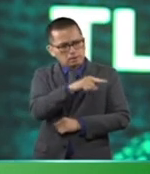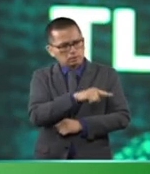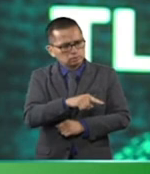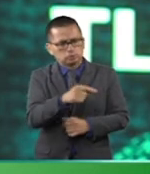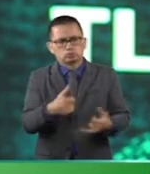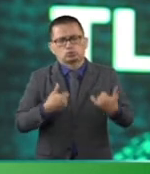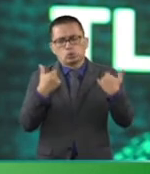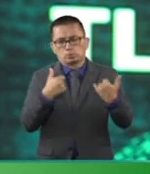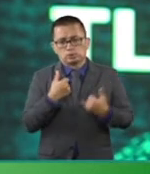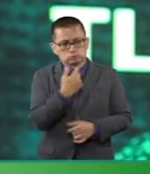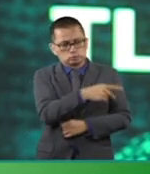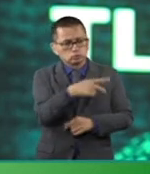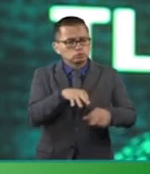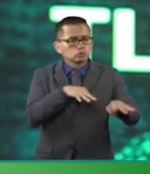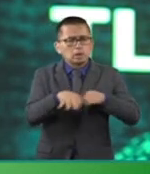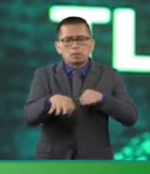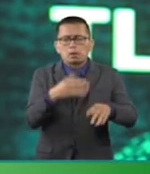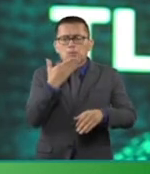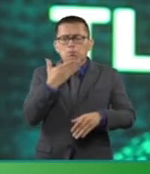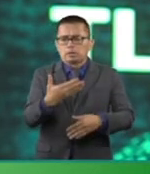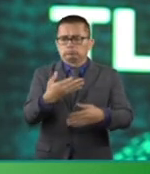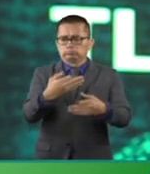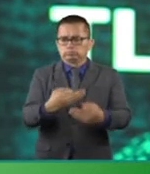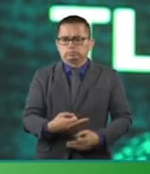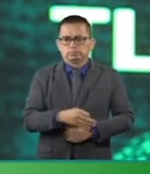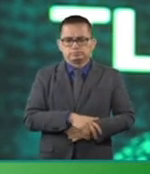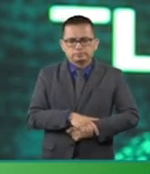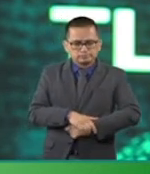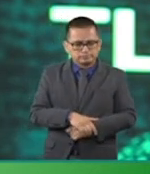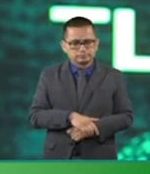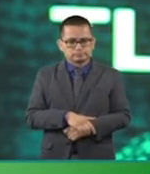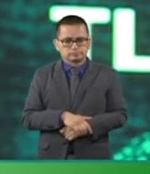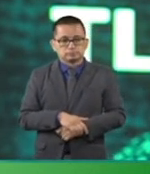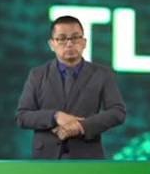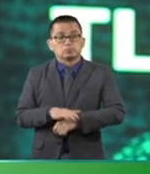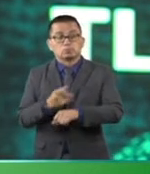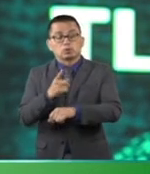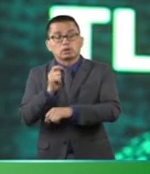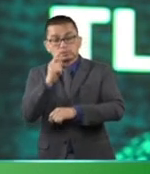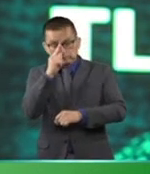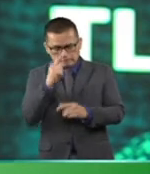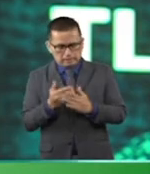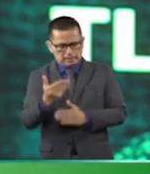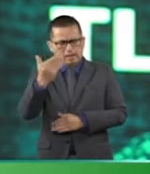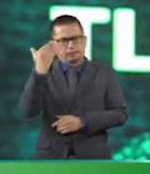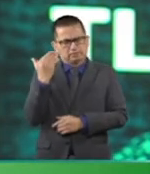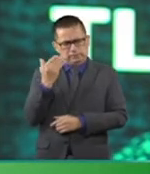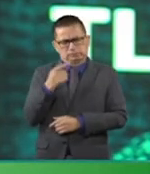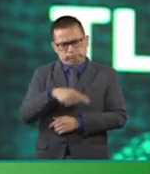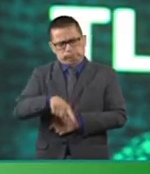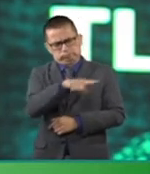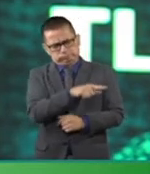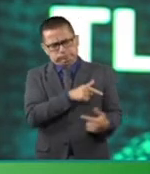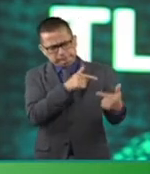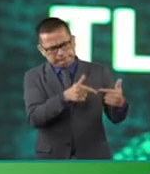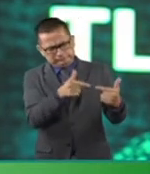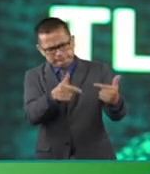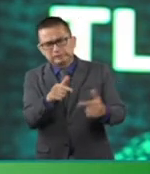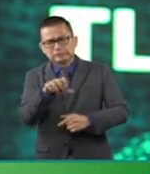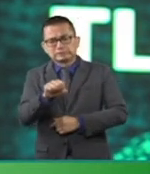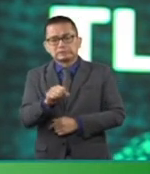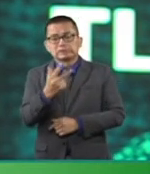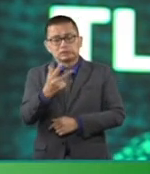jornada laboral digna por la que porque la generación del 68 luchó por tener más calidad de nuestra